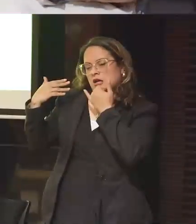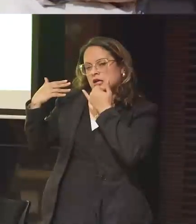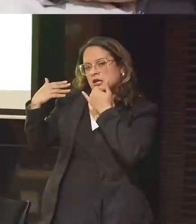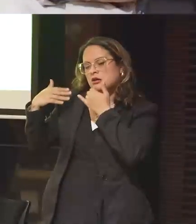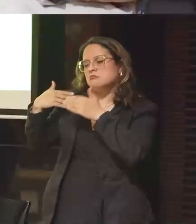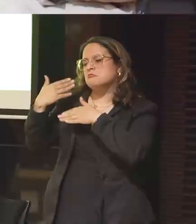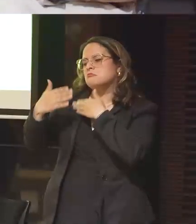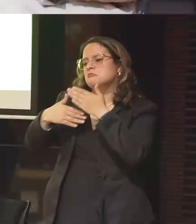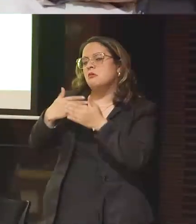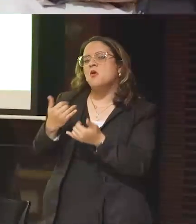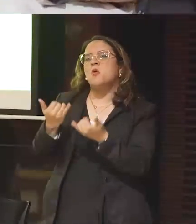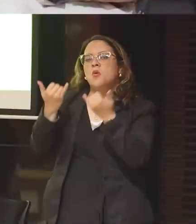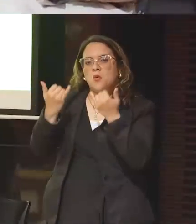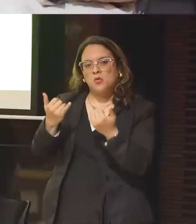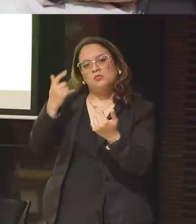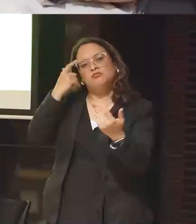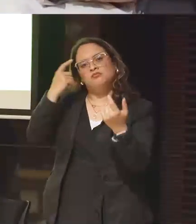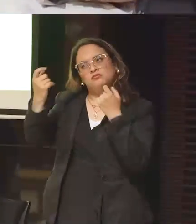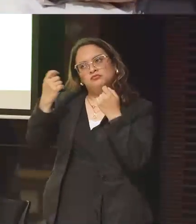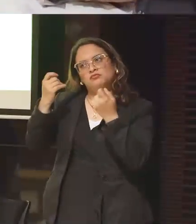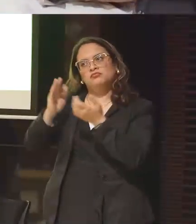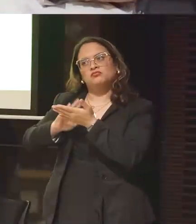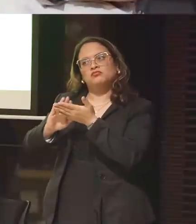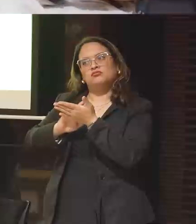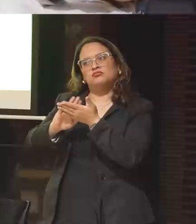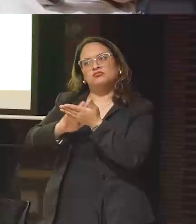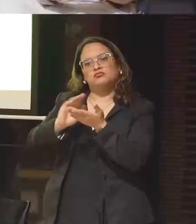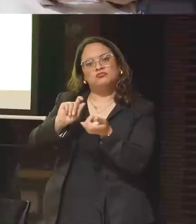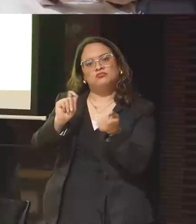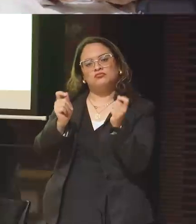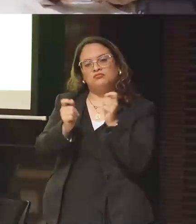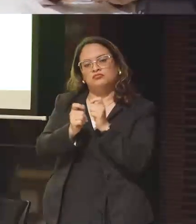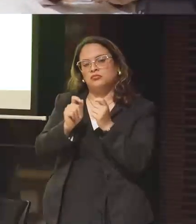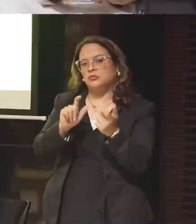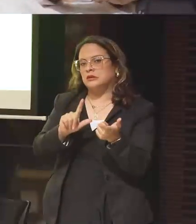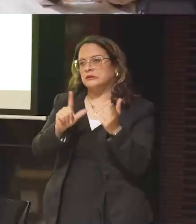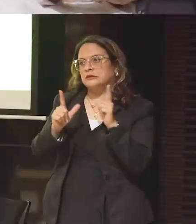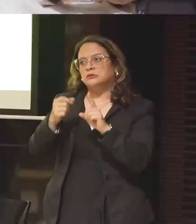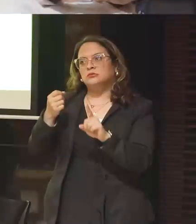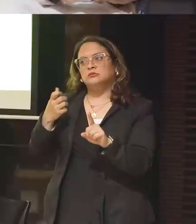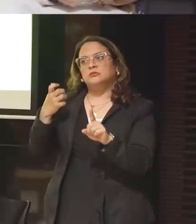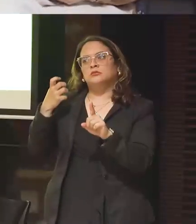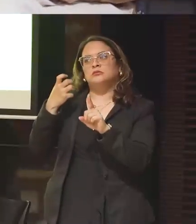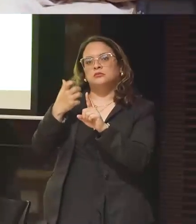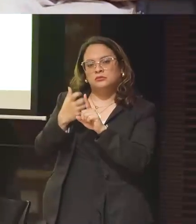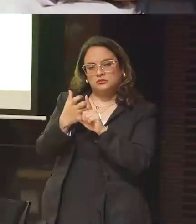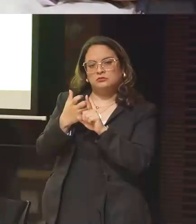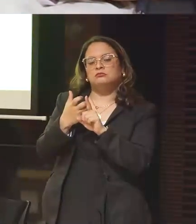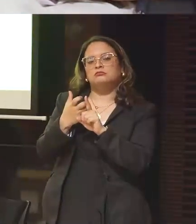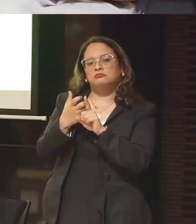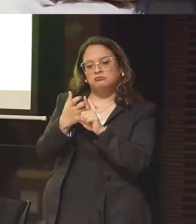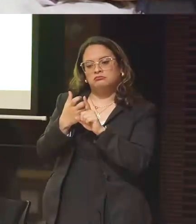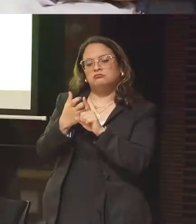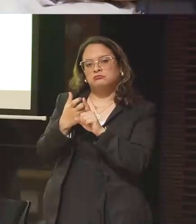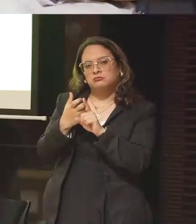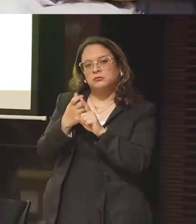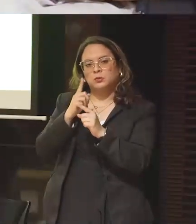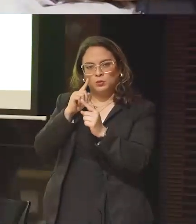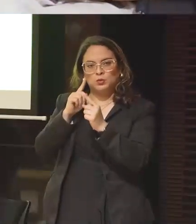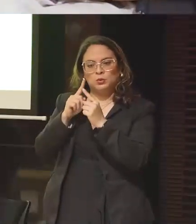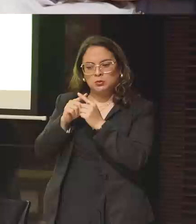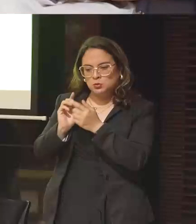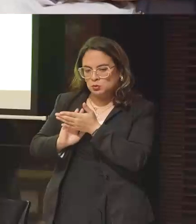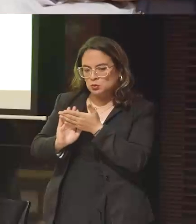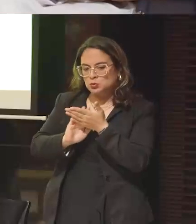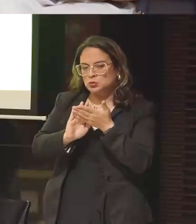ya la estrategia estructurada y decir, listo, estamos haciendo, este es el impacto, esto es lo que estamos viendo, ya le hemos metido dinero,